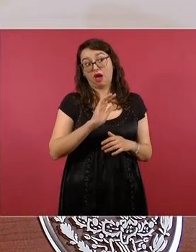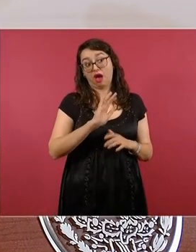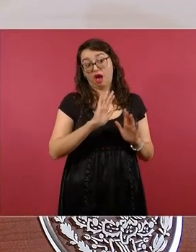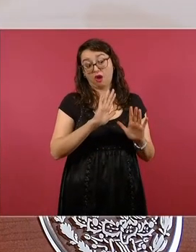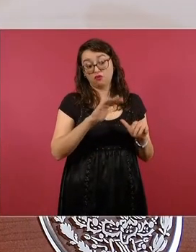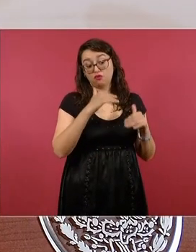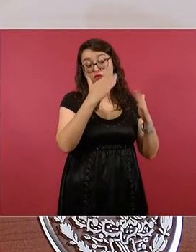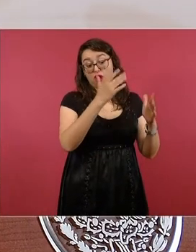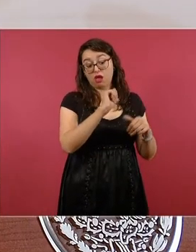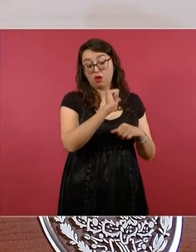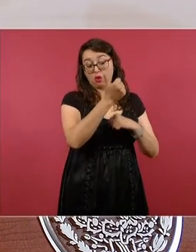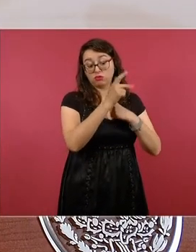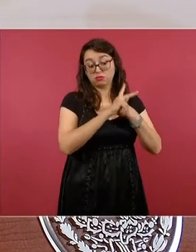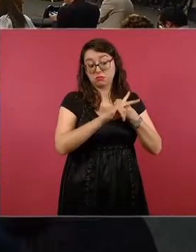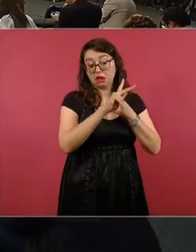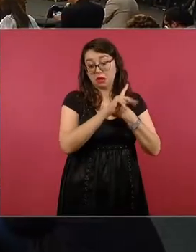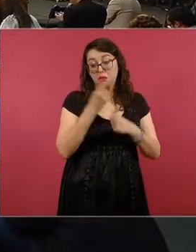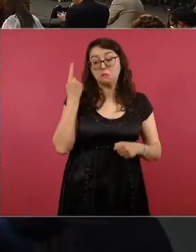imposible.